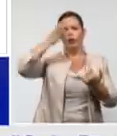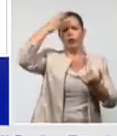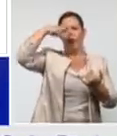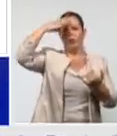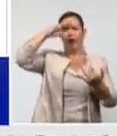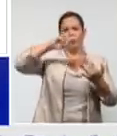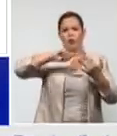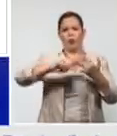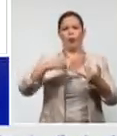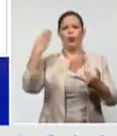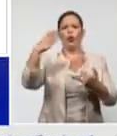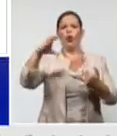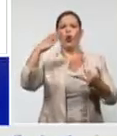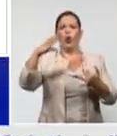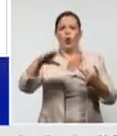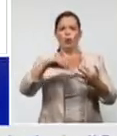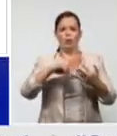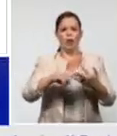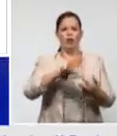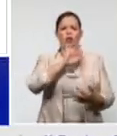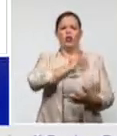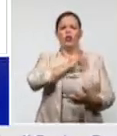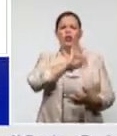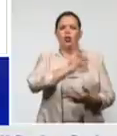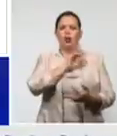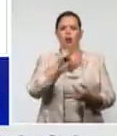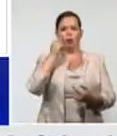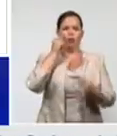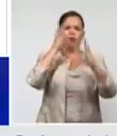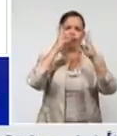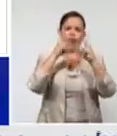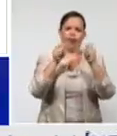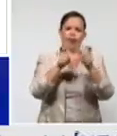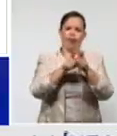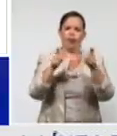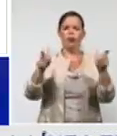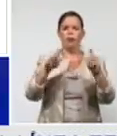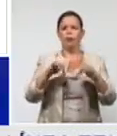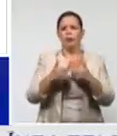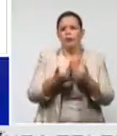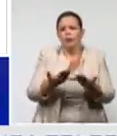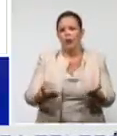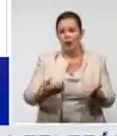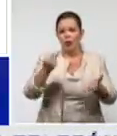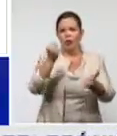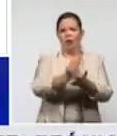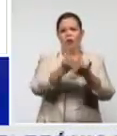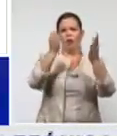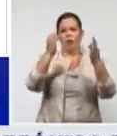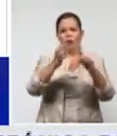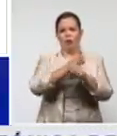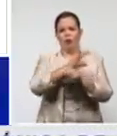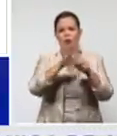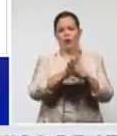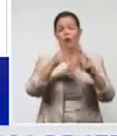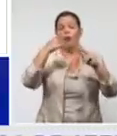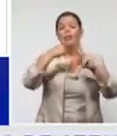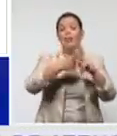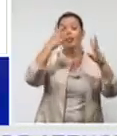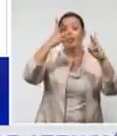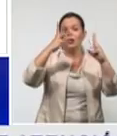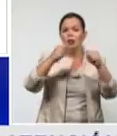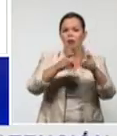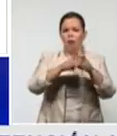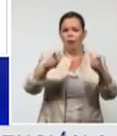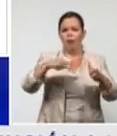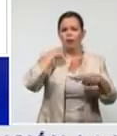cifras elevadas, y Chile, con cifras elevadas de confirmados y de fallecidos. Por